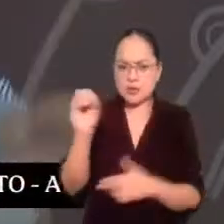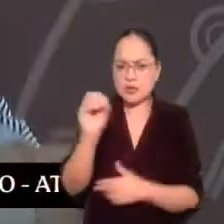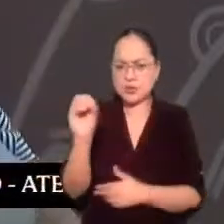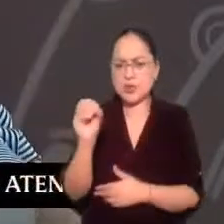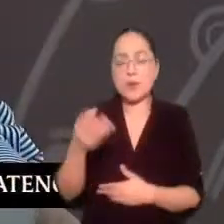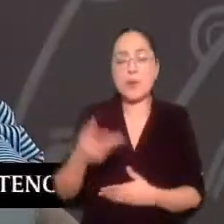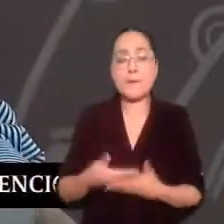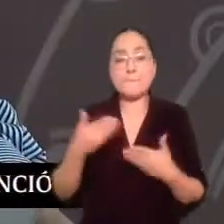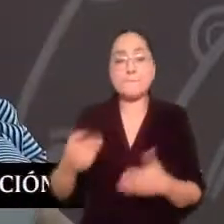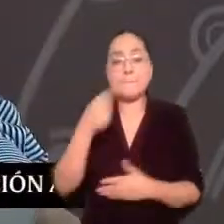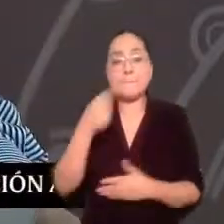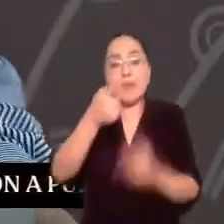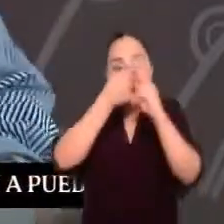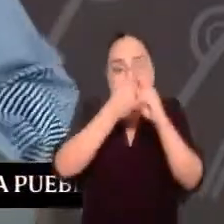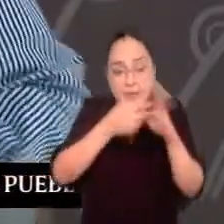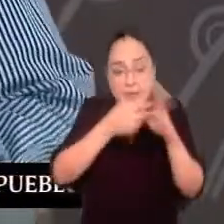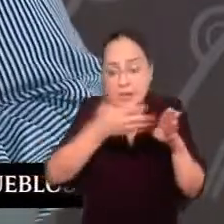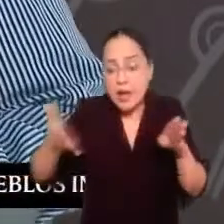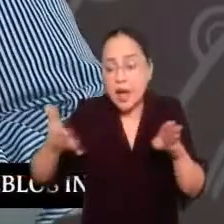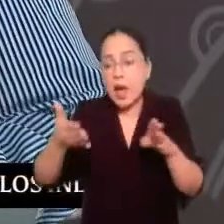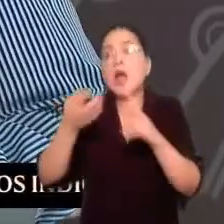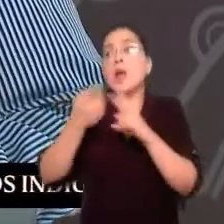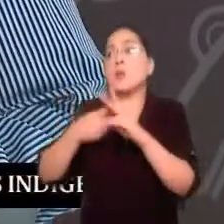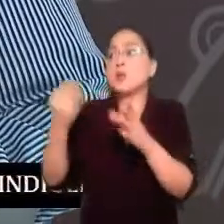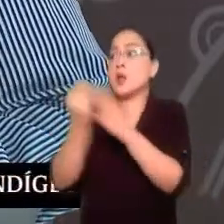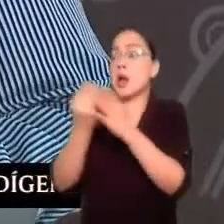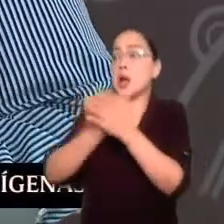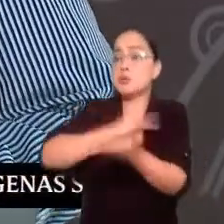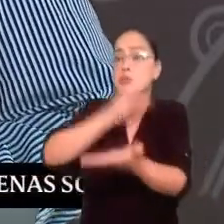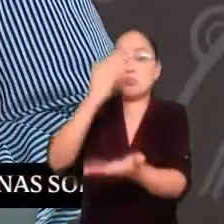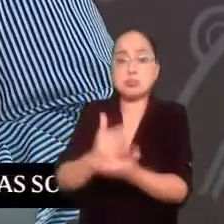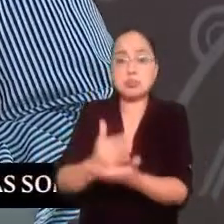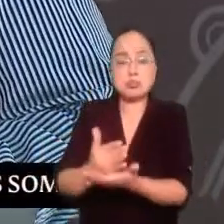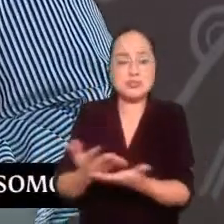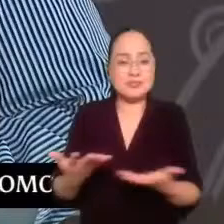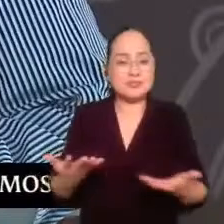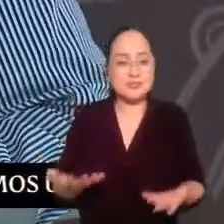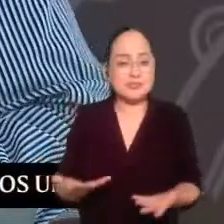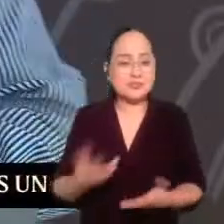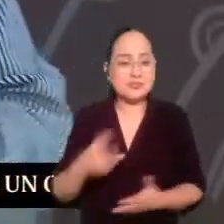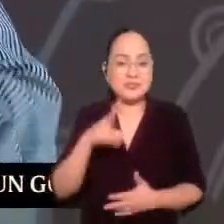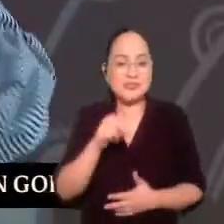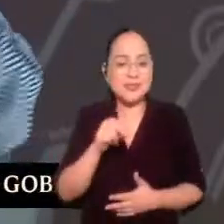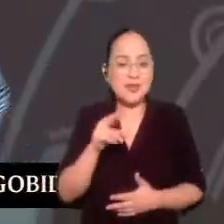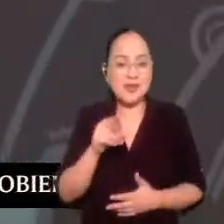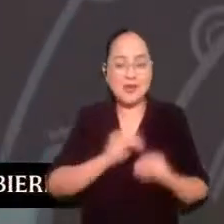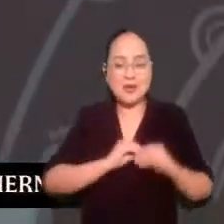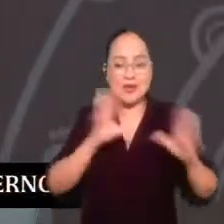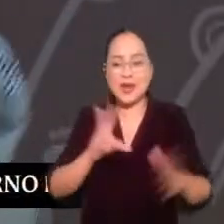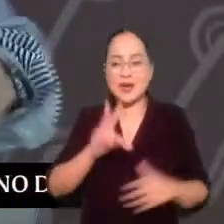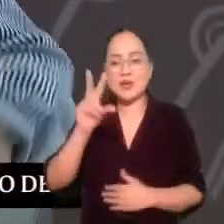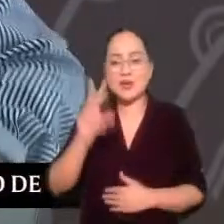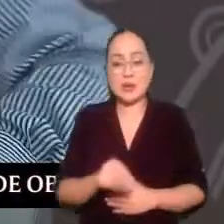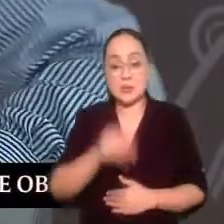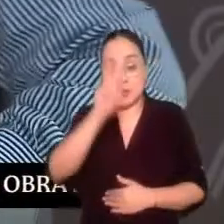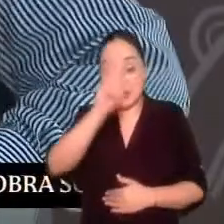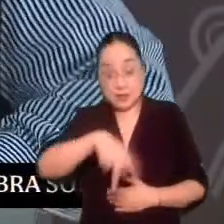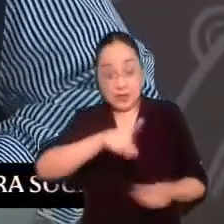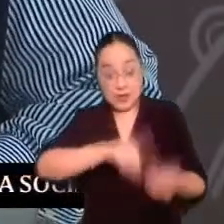empiezan con paros. Pues no es lógico eso. No están mostrando que sean realmente